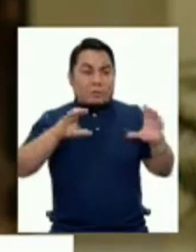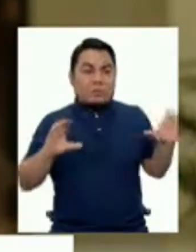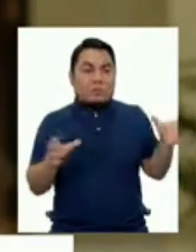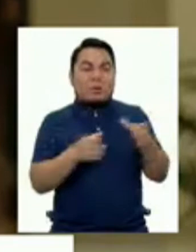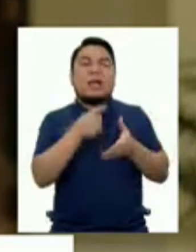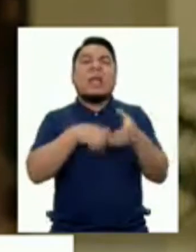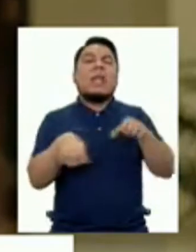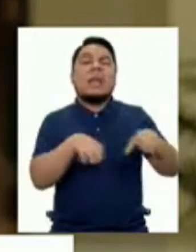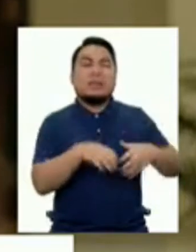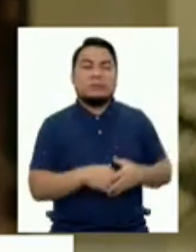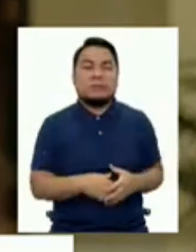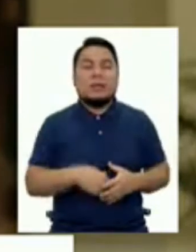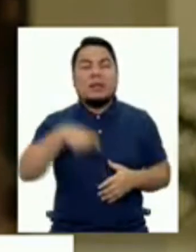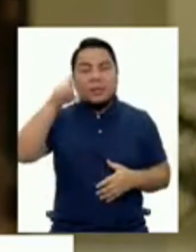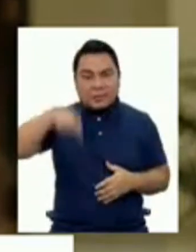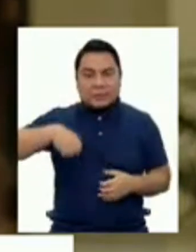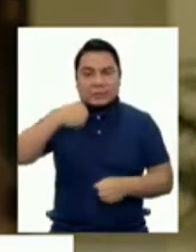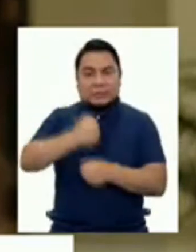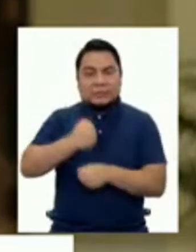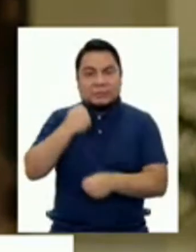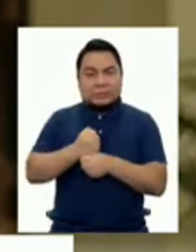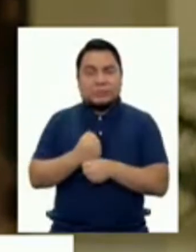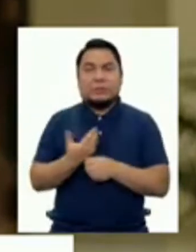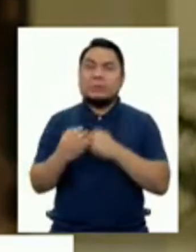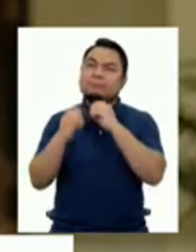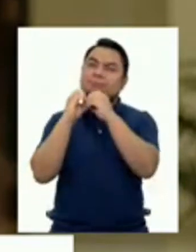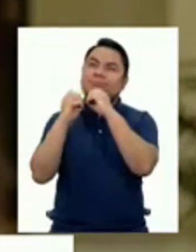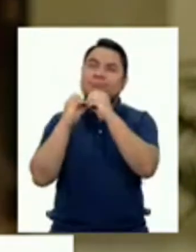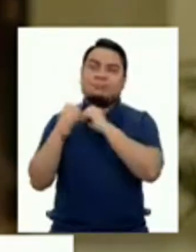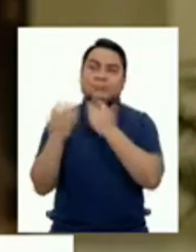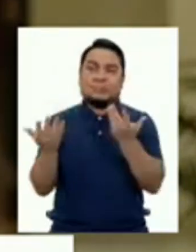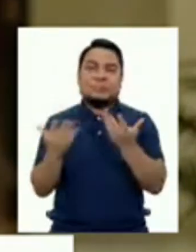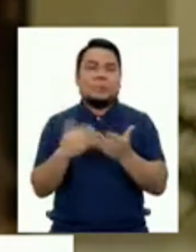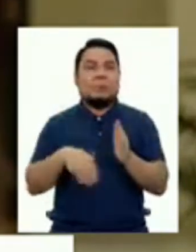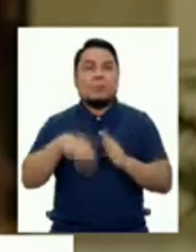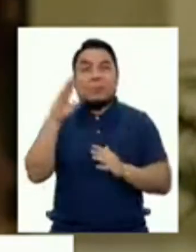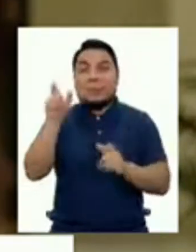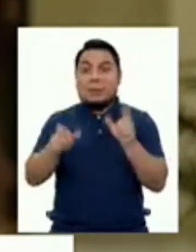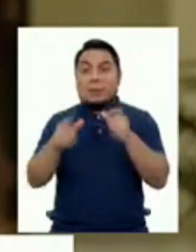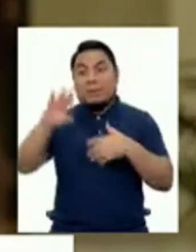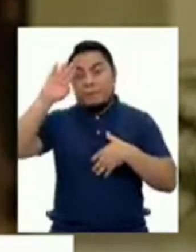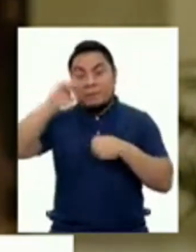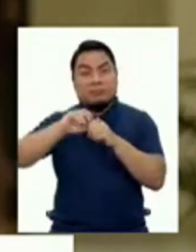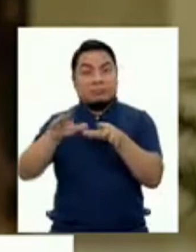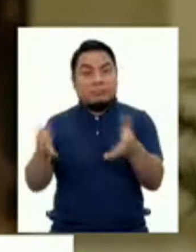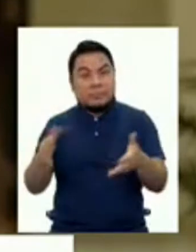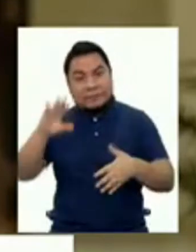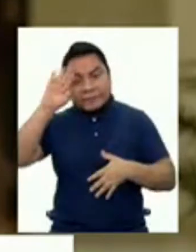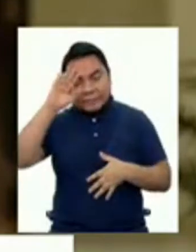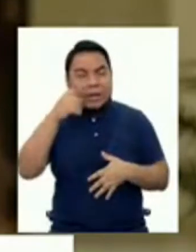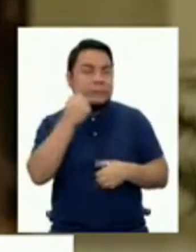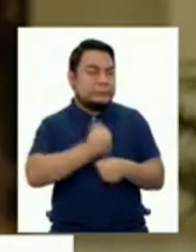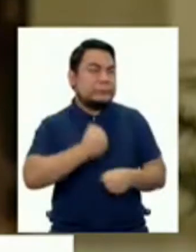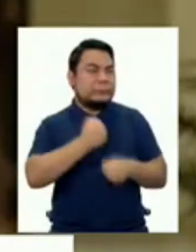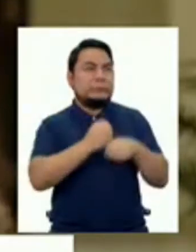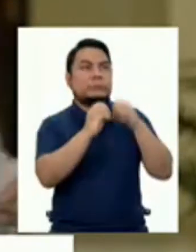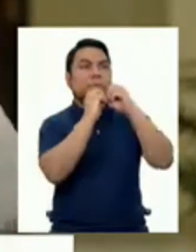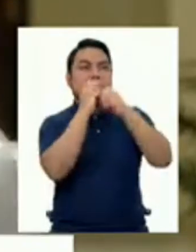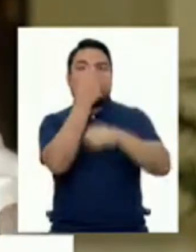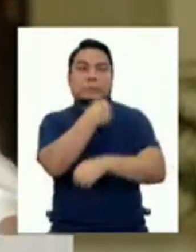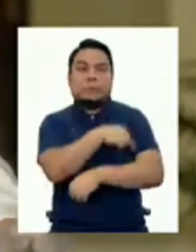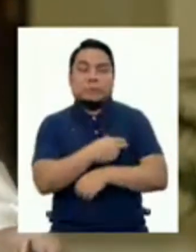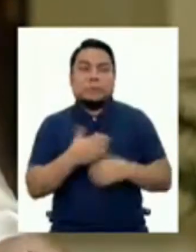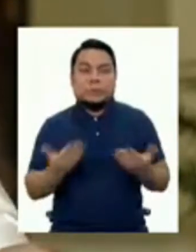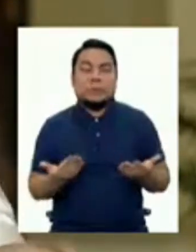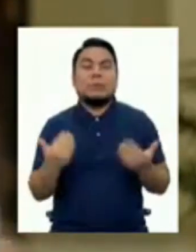Tiene que mejorar su respuesta ante la mayor cantidad de personas infectadas. Y entonces tenemos